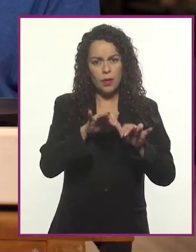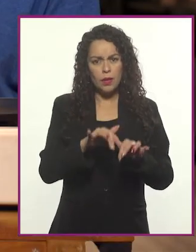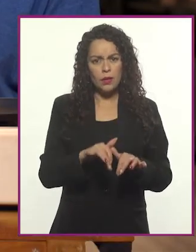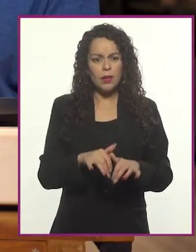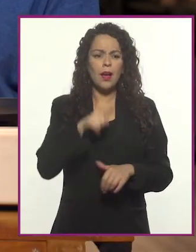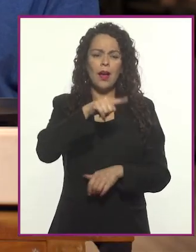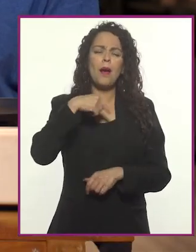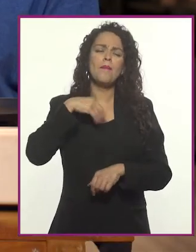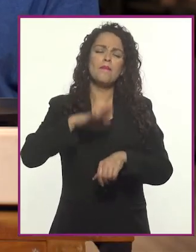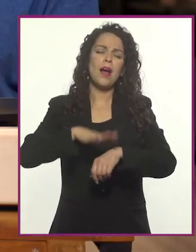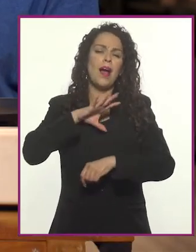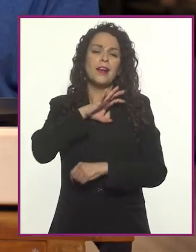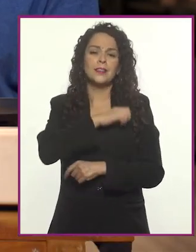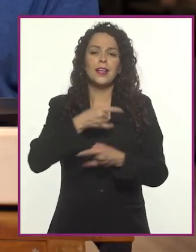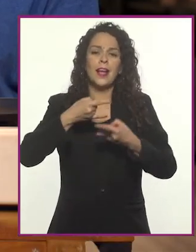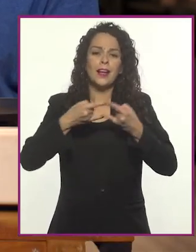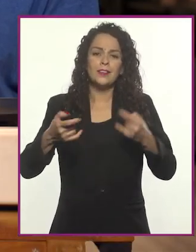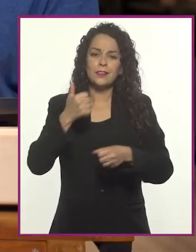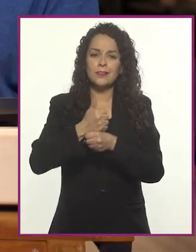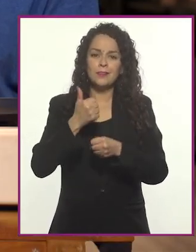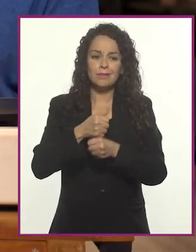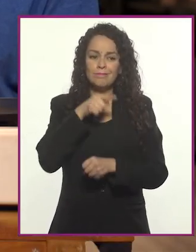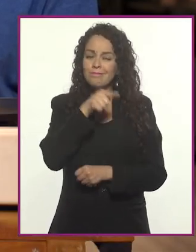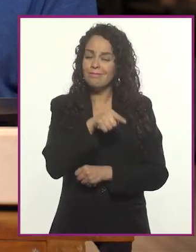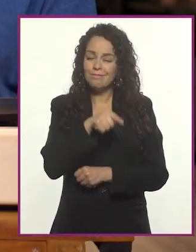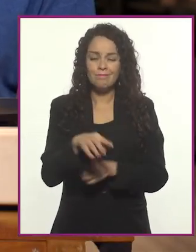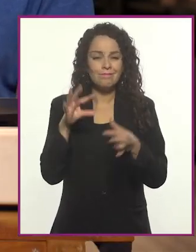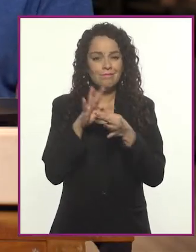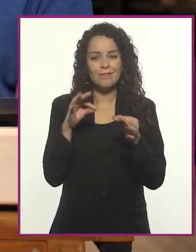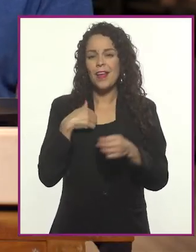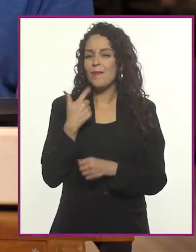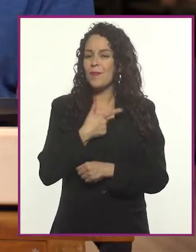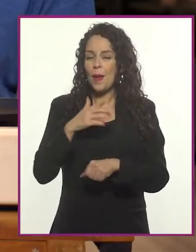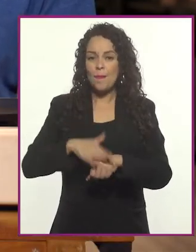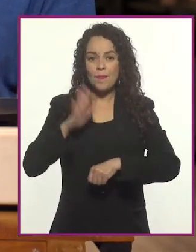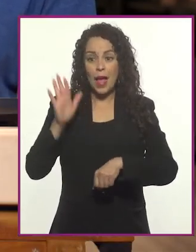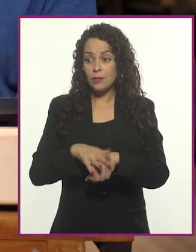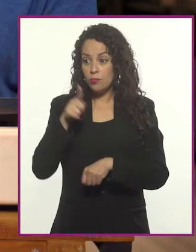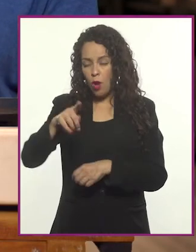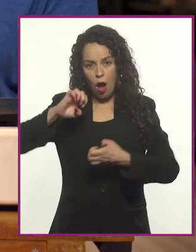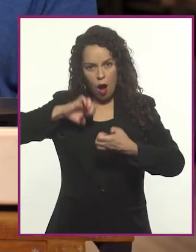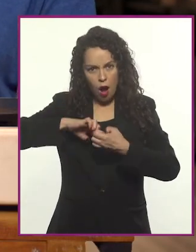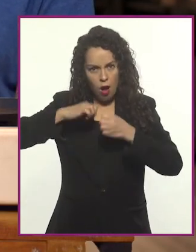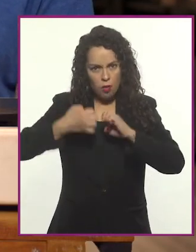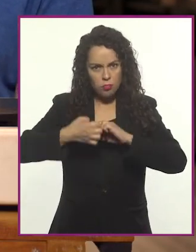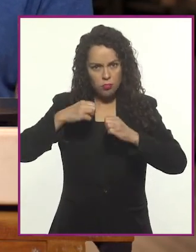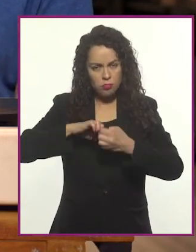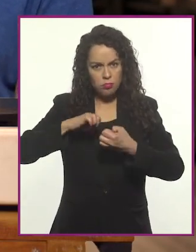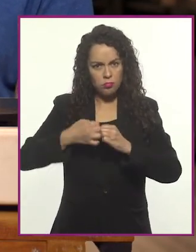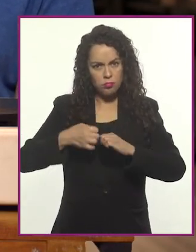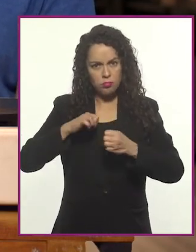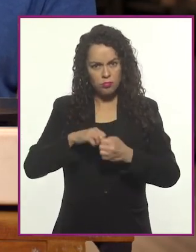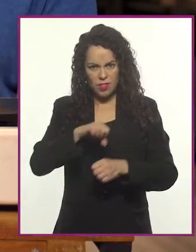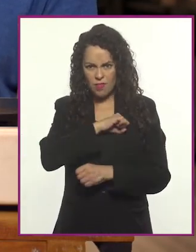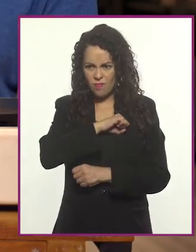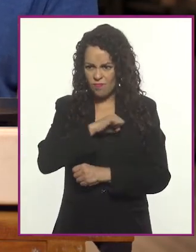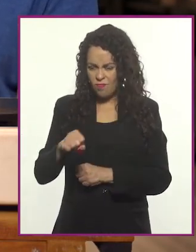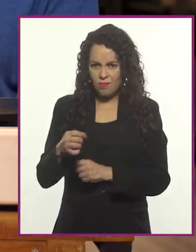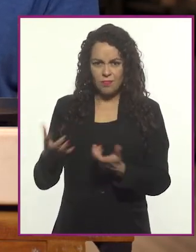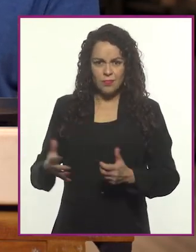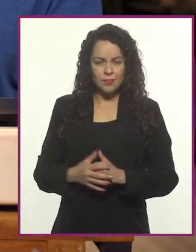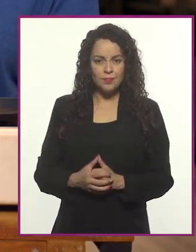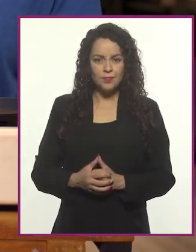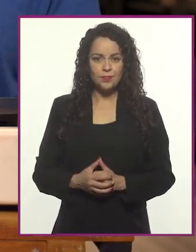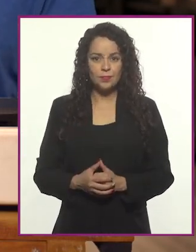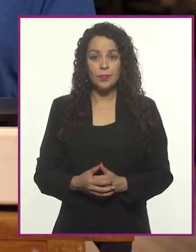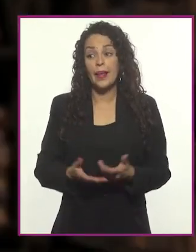el personaje que más me gustaba de la historia del abuelo. Era su rival, su Darth Vader, su